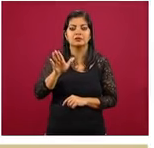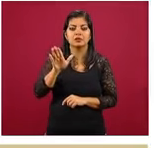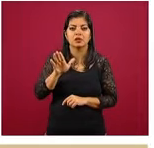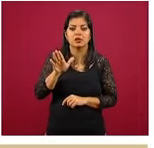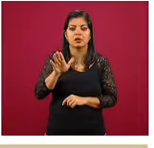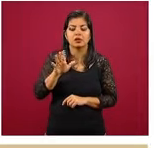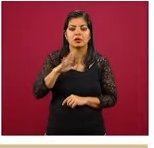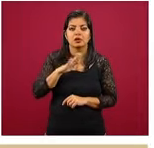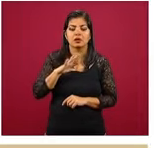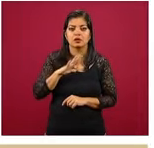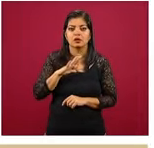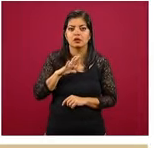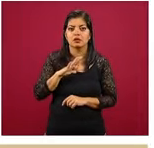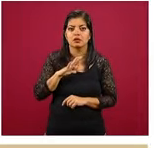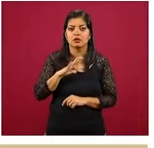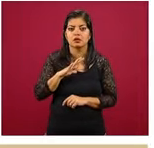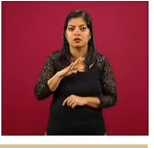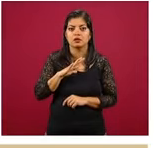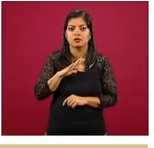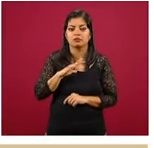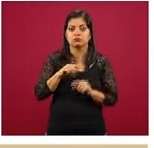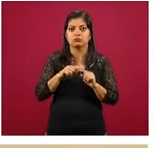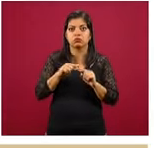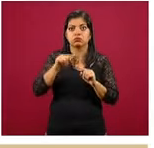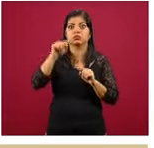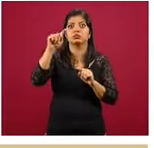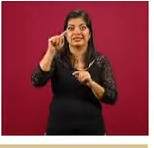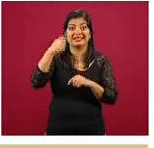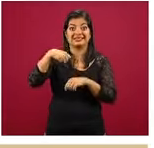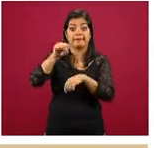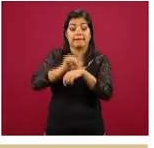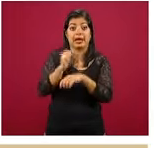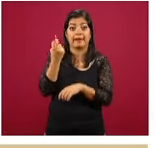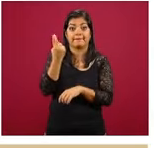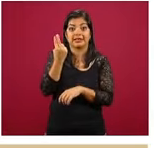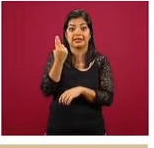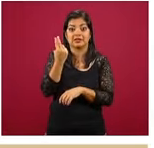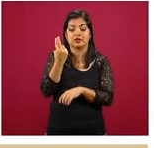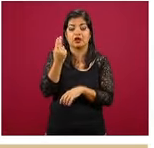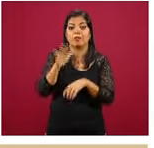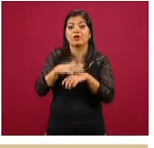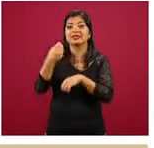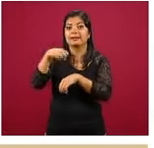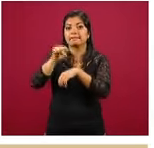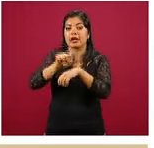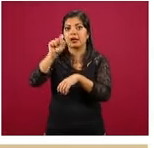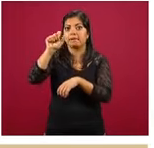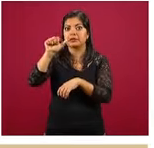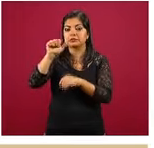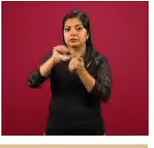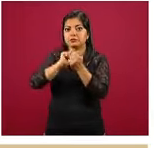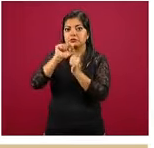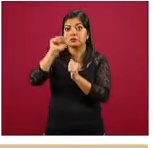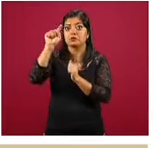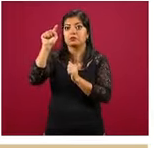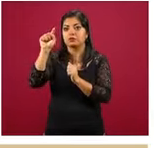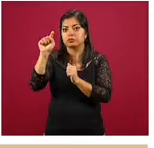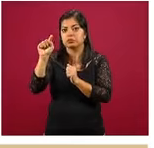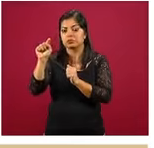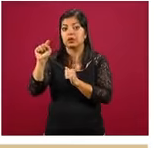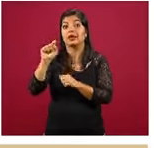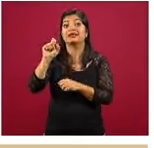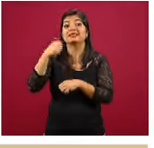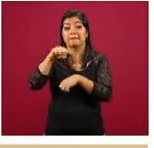un primer pico importante en la semana 25, dado que en la 26 vimos un descenso. Sin embargo, en la